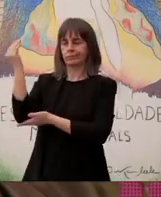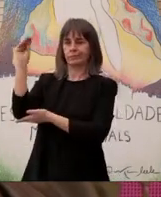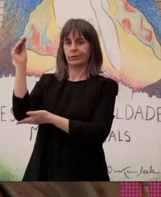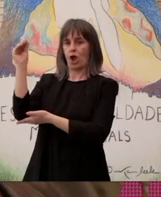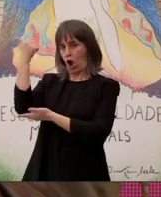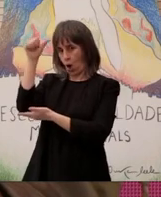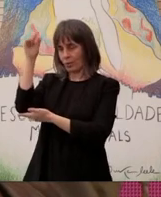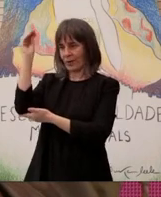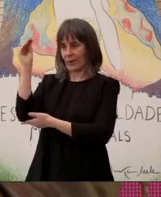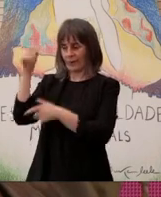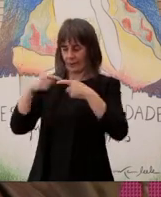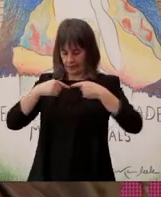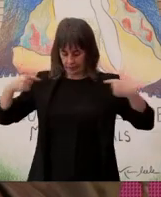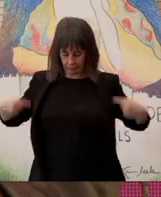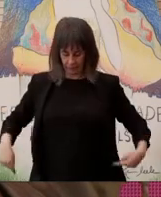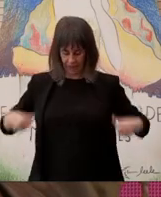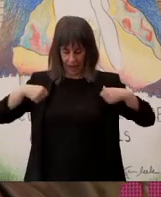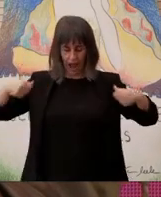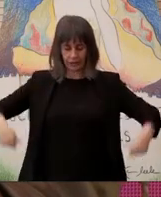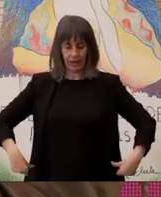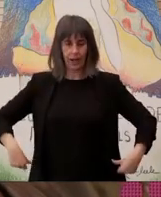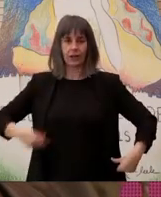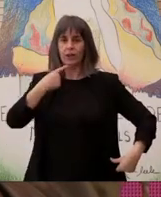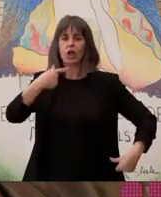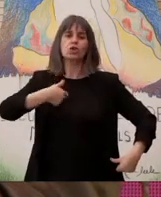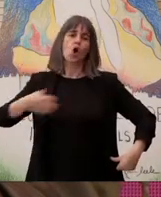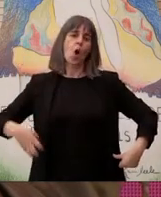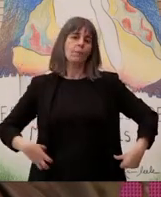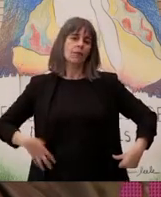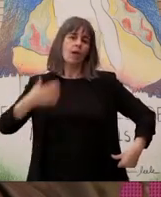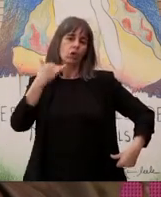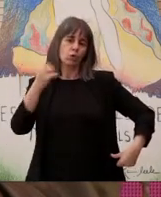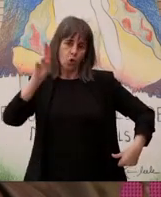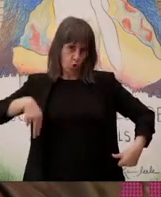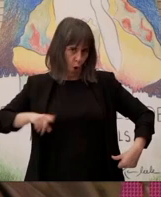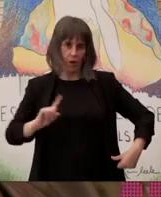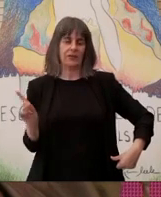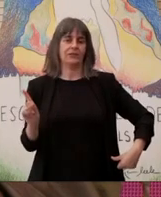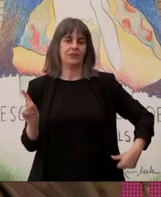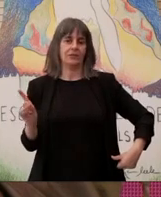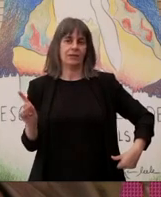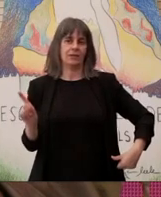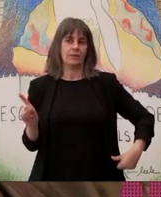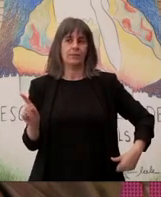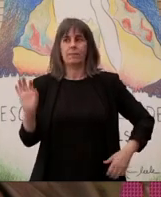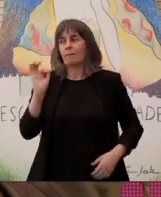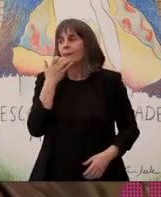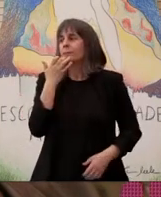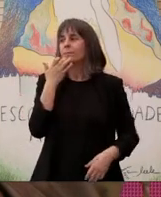que pusieran no soy nonson O tú príncipe azul o quiero